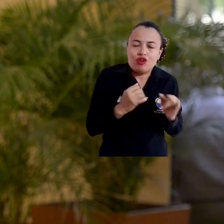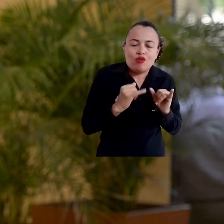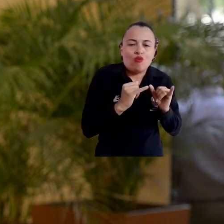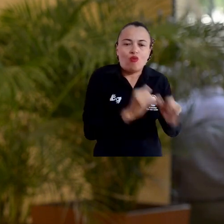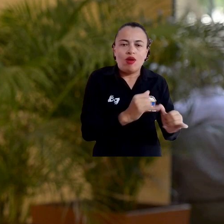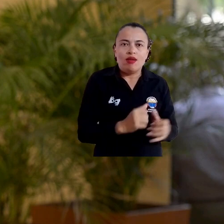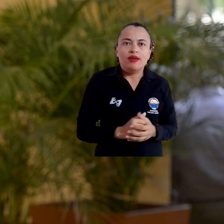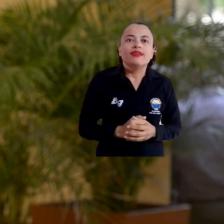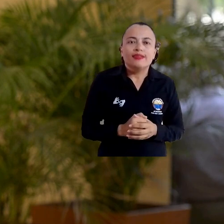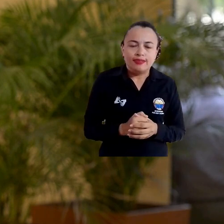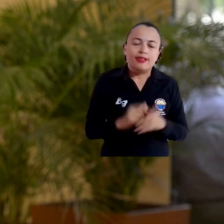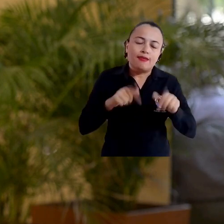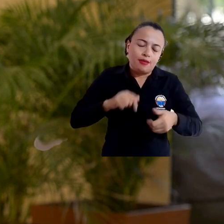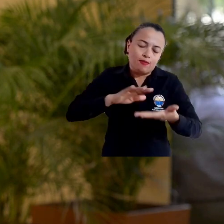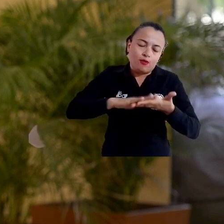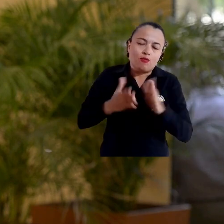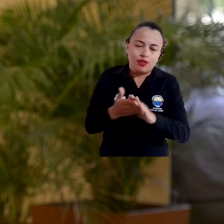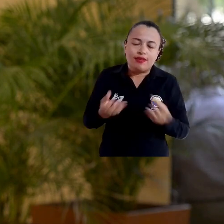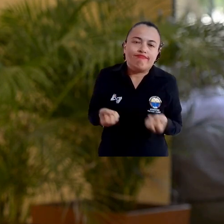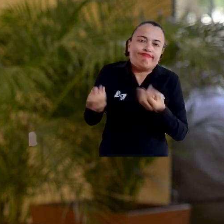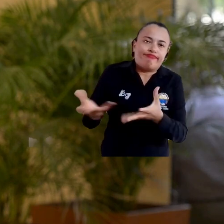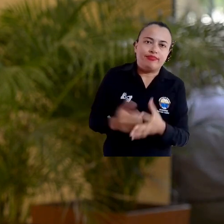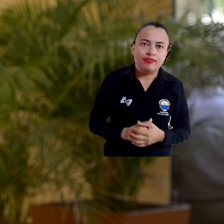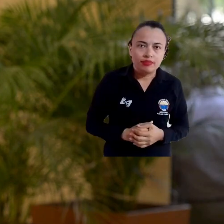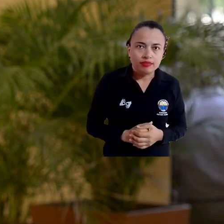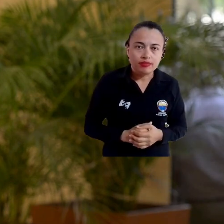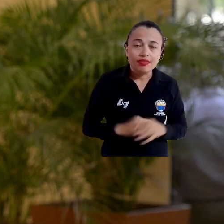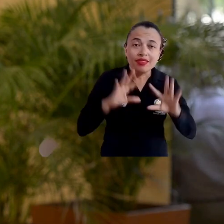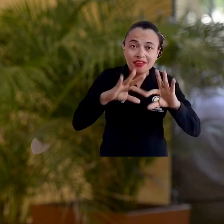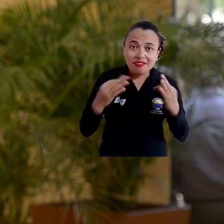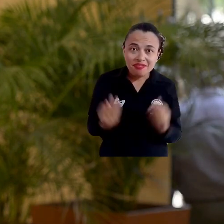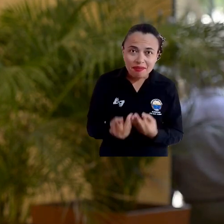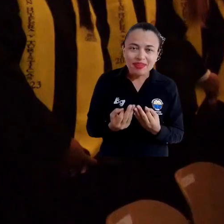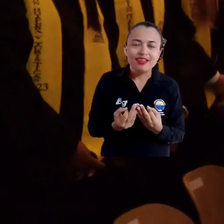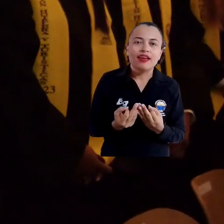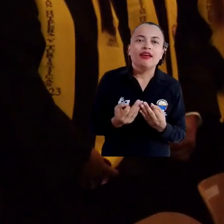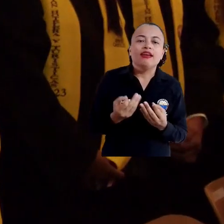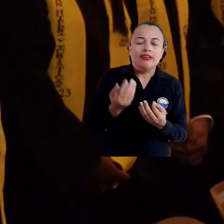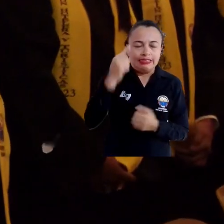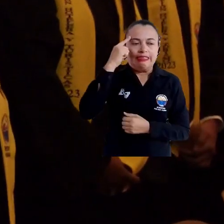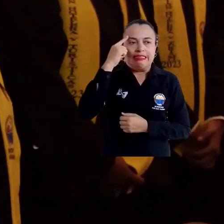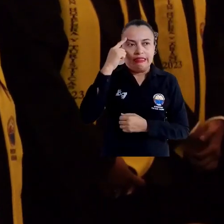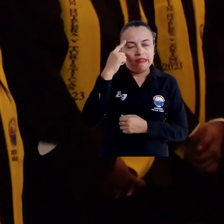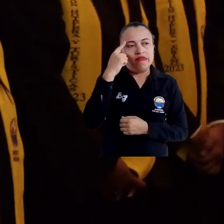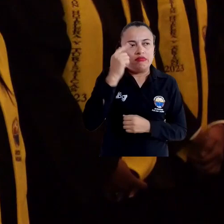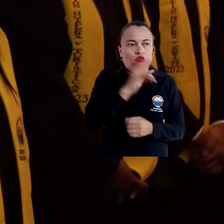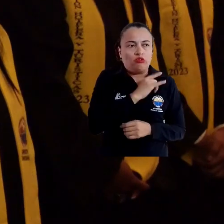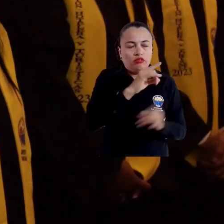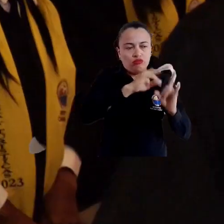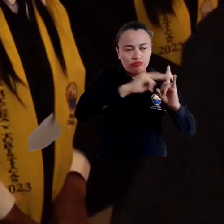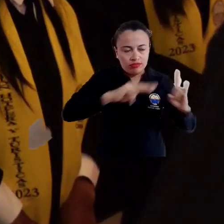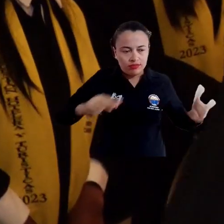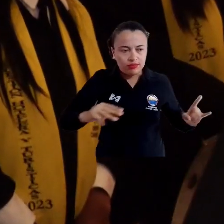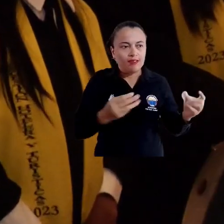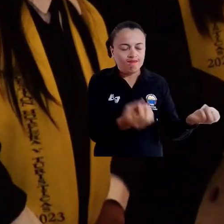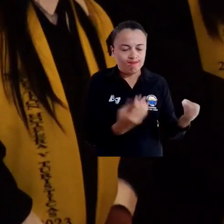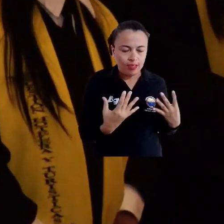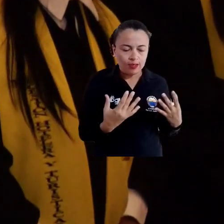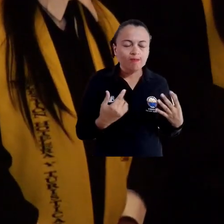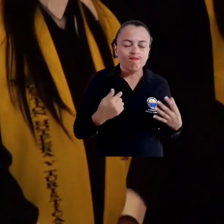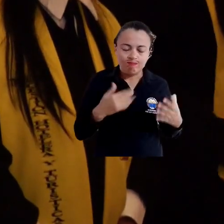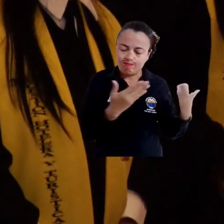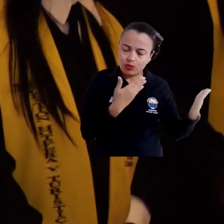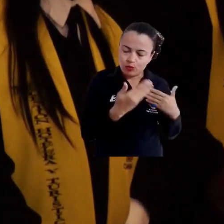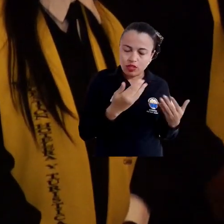En ese caso yo también lo pretendo hacer, así como también pretendo hacerlo en mi comunidad. La familia Zapata Izquierdo ve los frutos de confiar en la educación